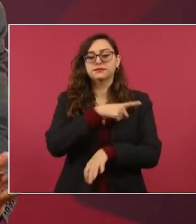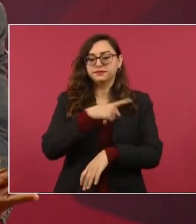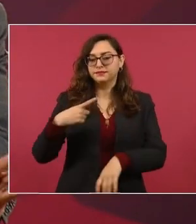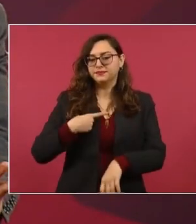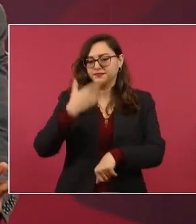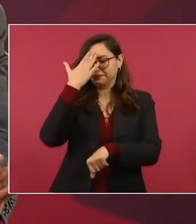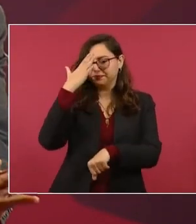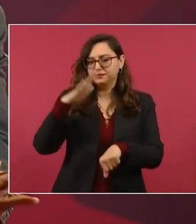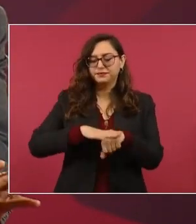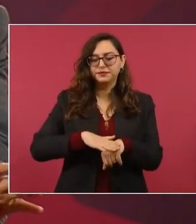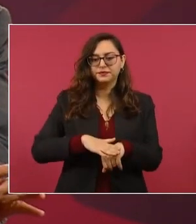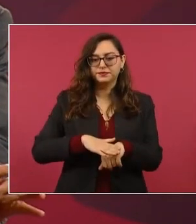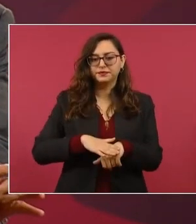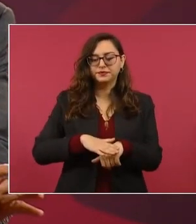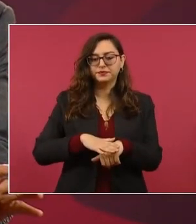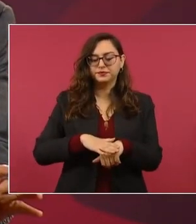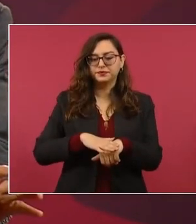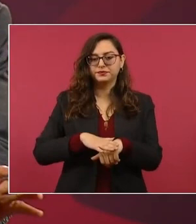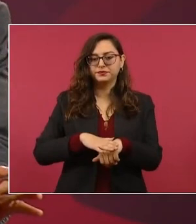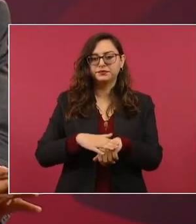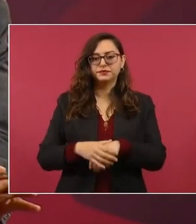Todo lo que